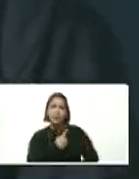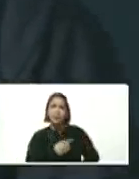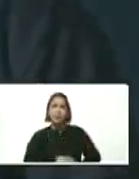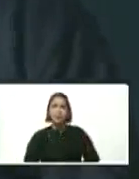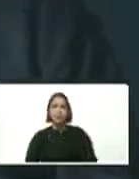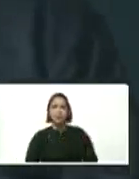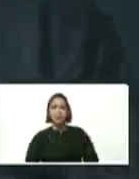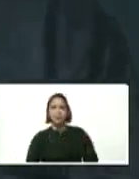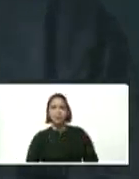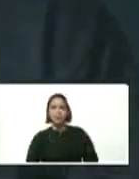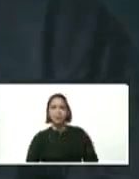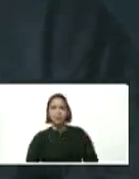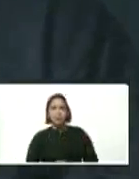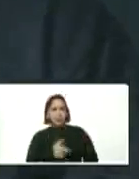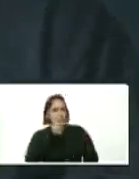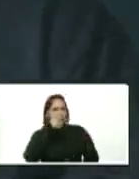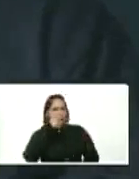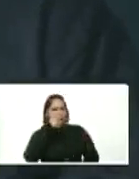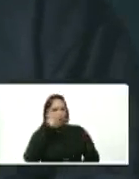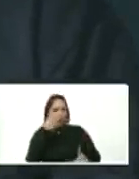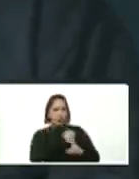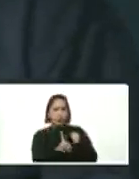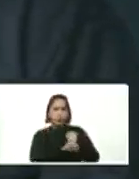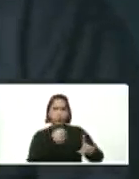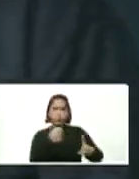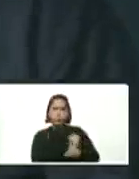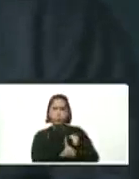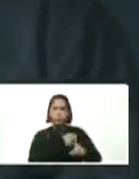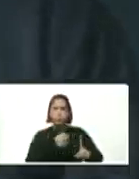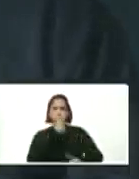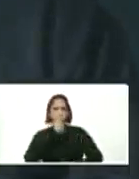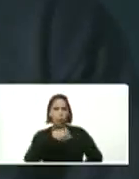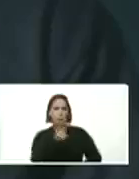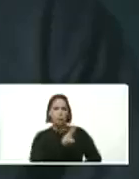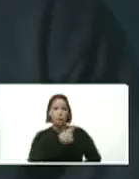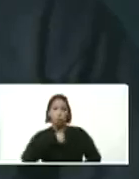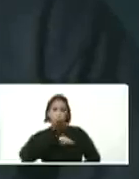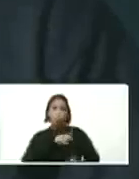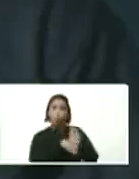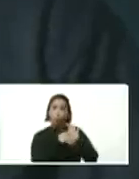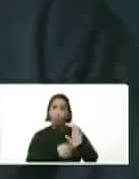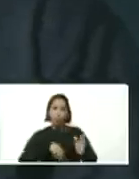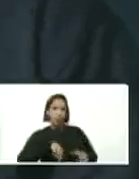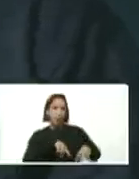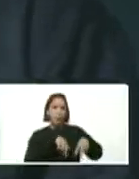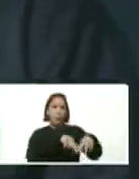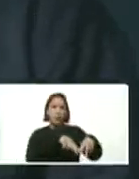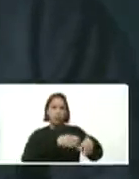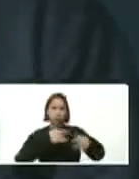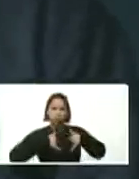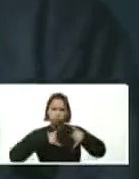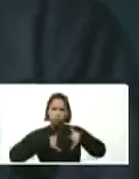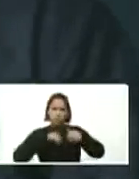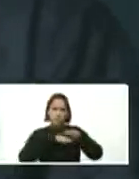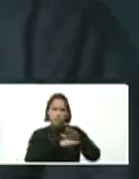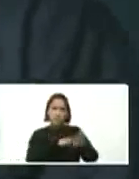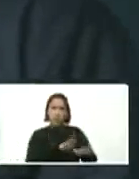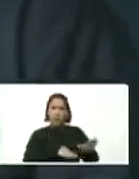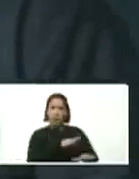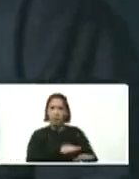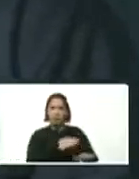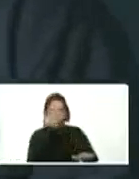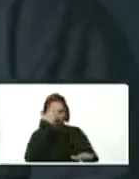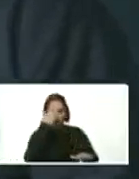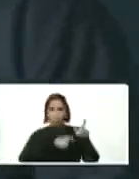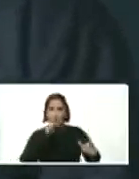Foucault, vigilar y castigar al pueblo venezolano. Nosotros tenemos derecho a caminar con nuestros propios pies. Y también sabemos que muchas